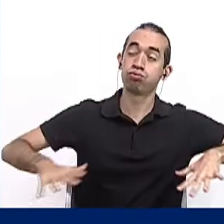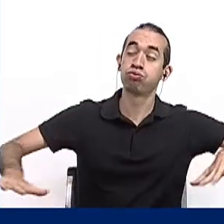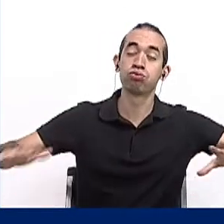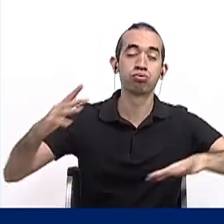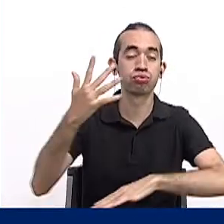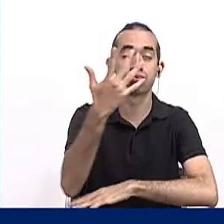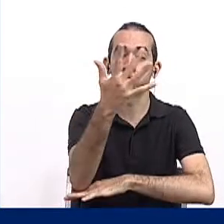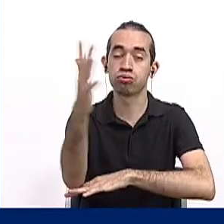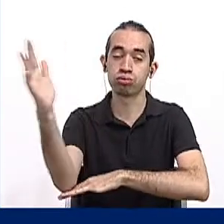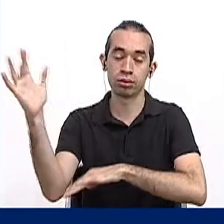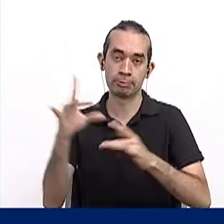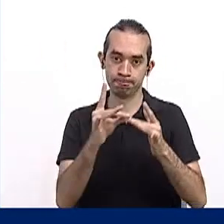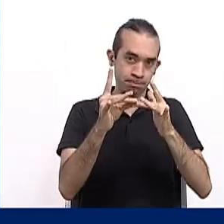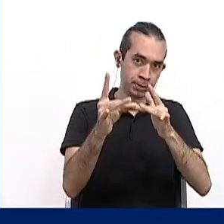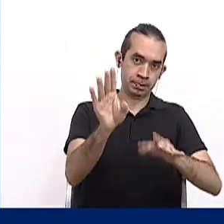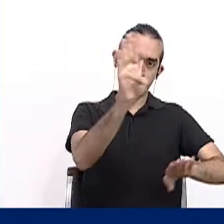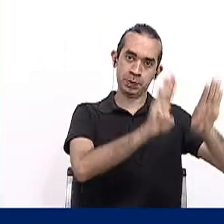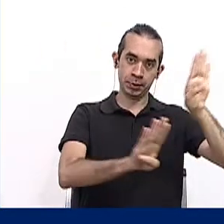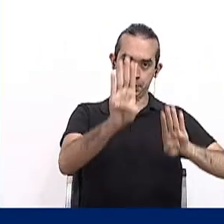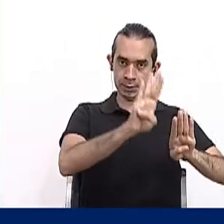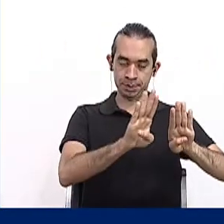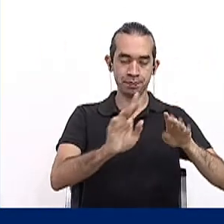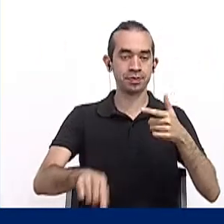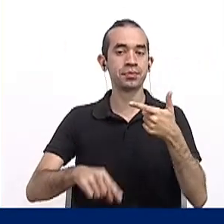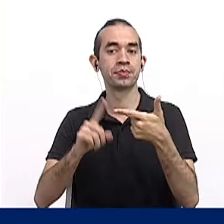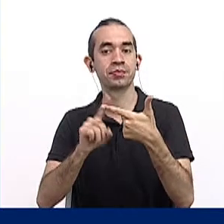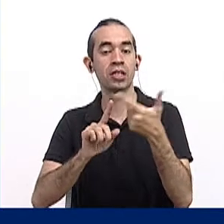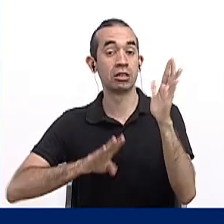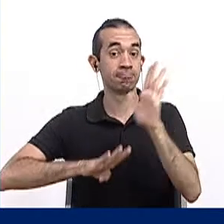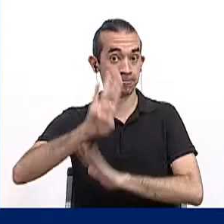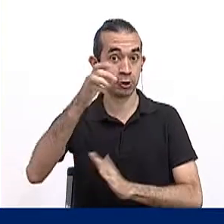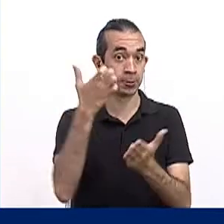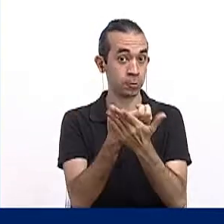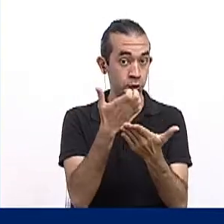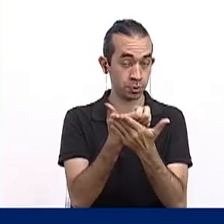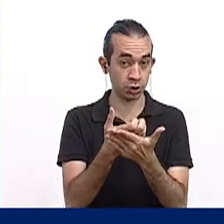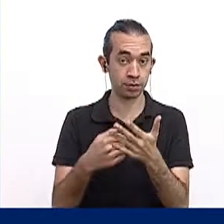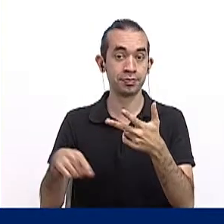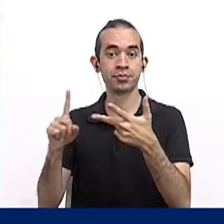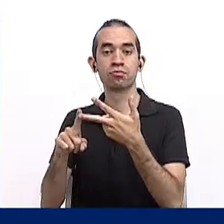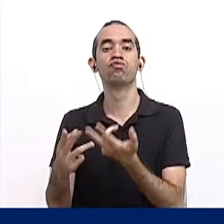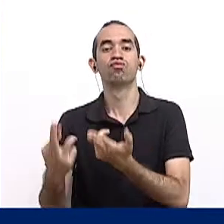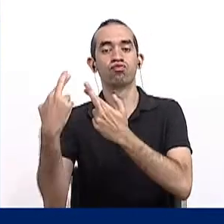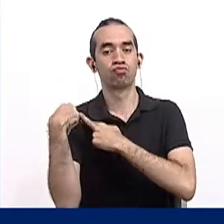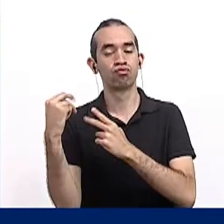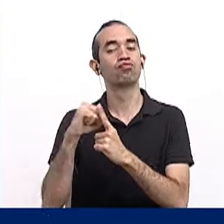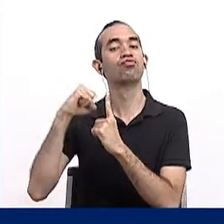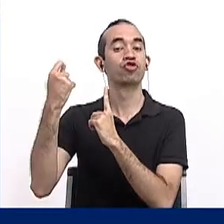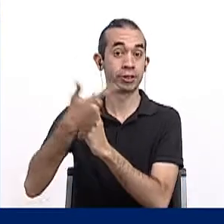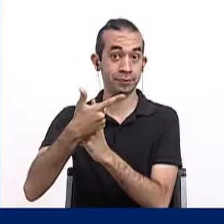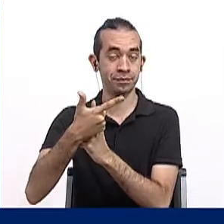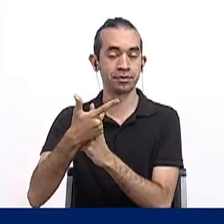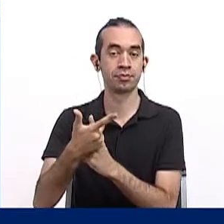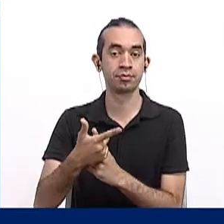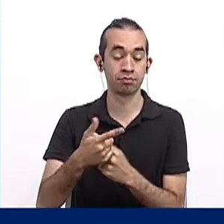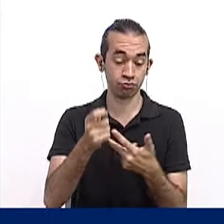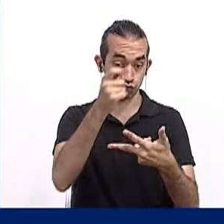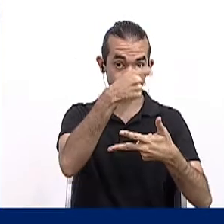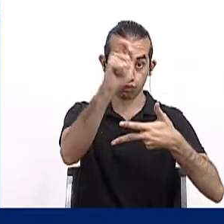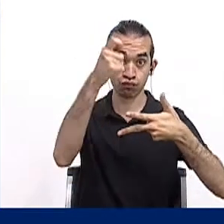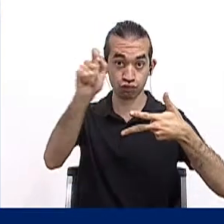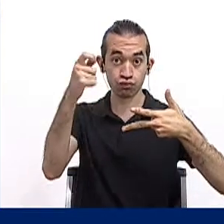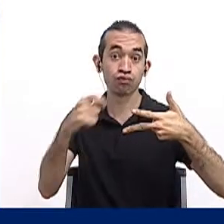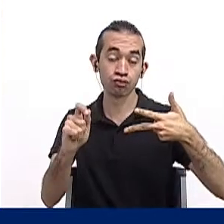en el área de la biología, el desarrollo económico y la responsabilidad social. Si se cumplen estos